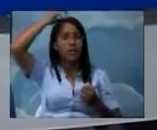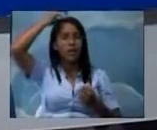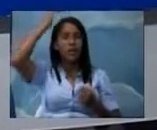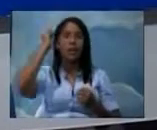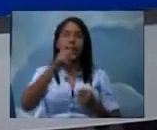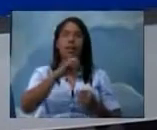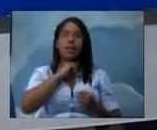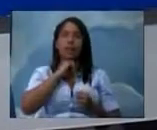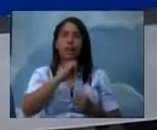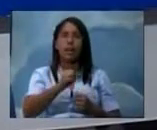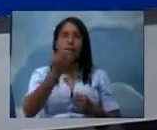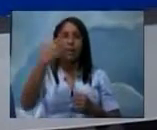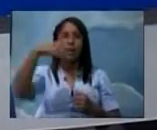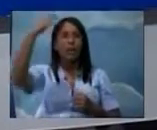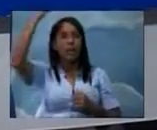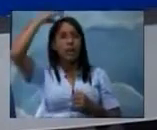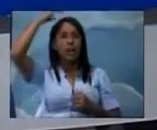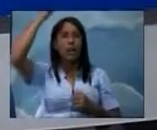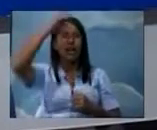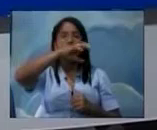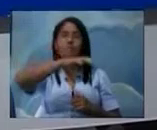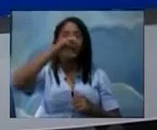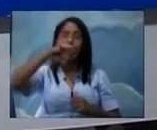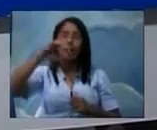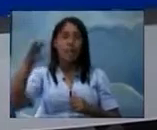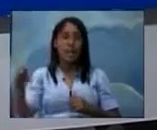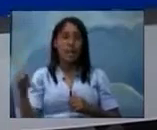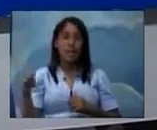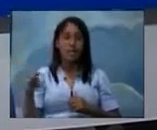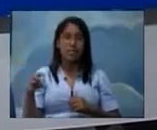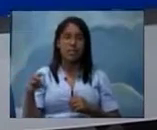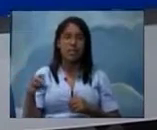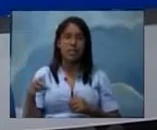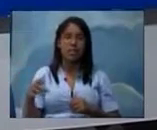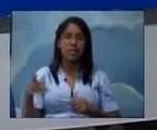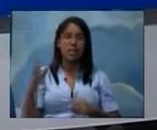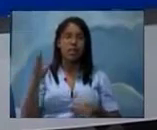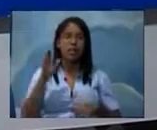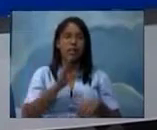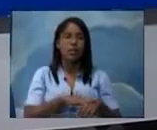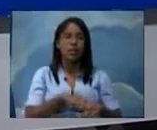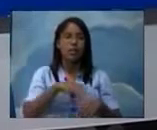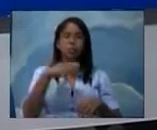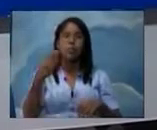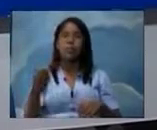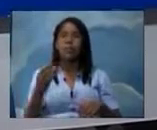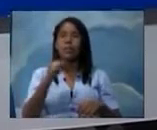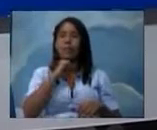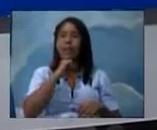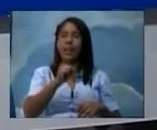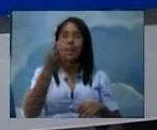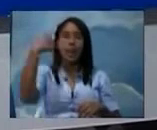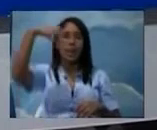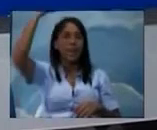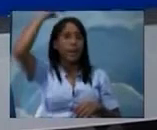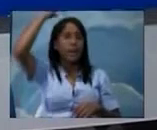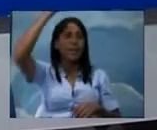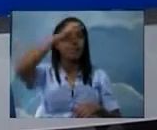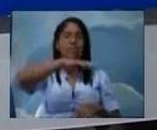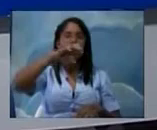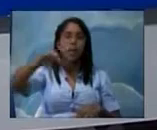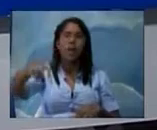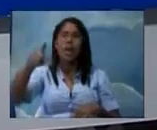oh rey, eres rey de reyes. Eres rey de reyes. ¿Por qué era rey de